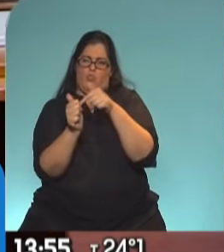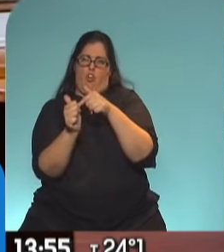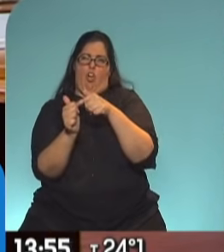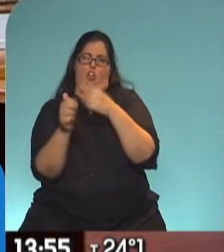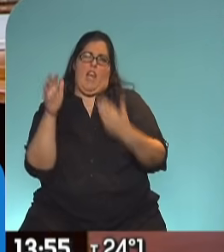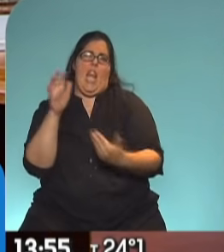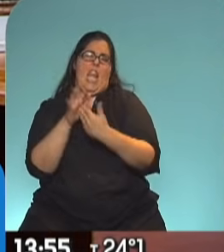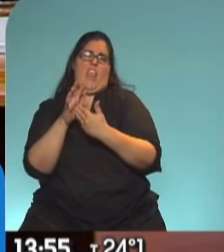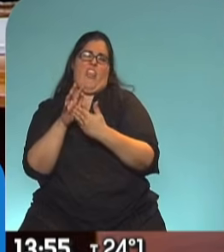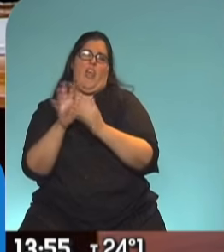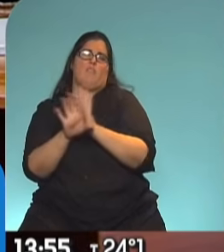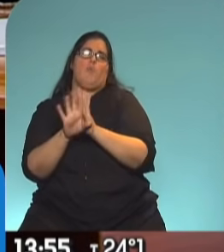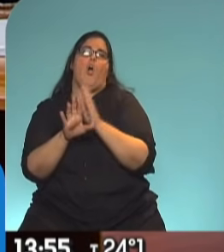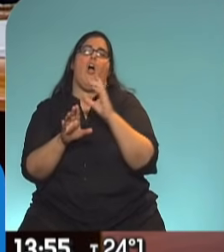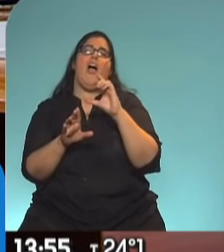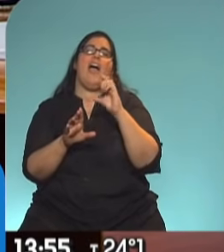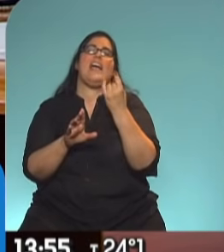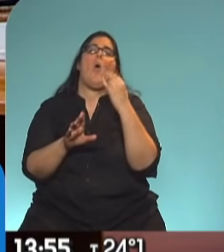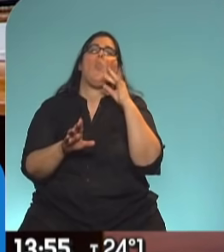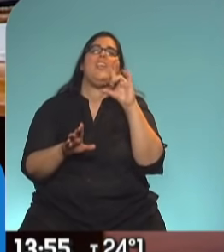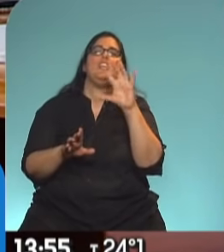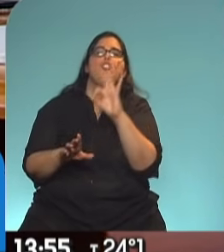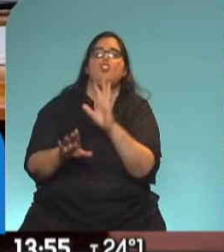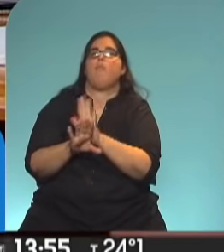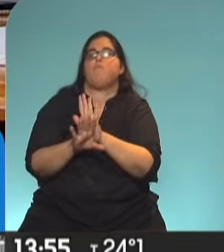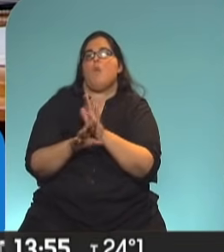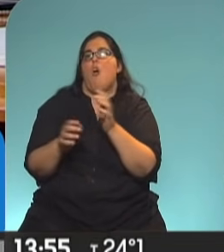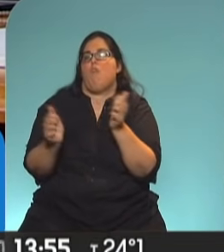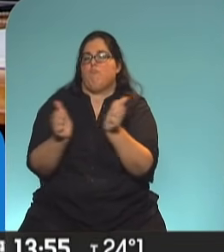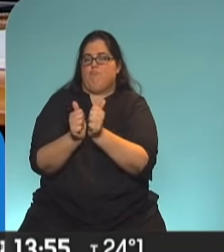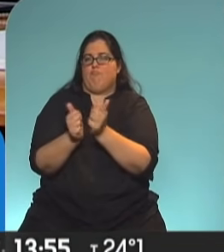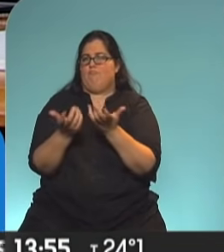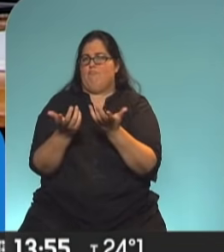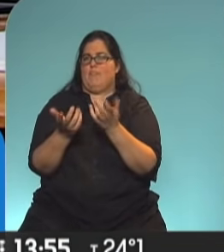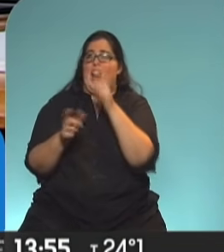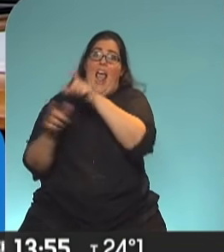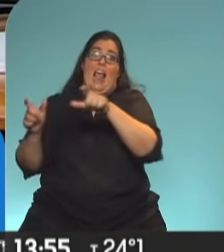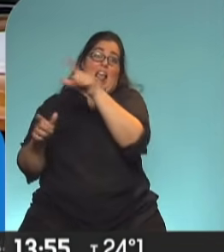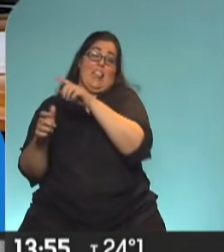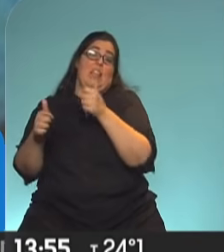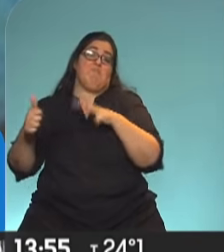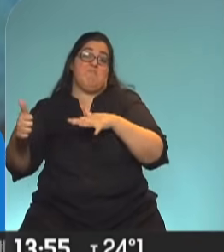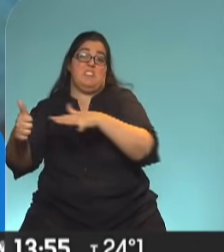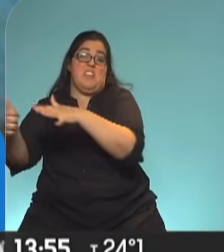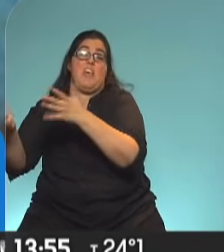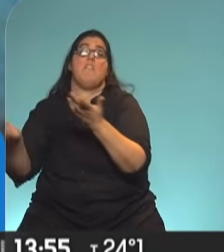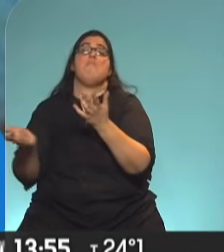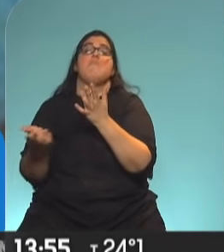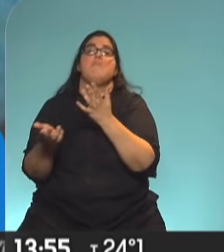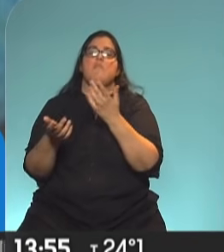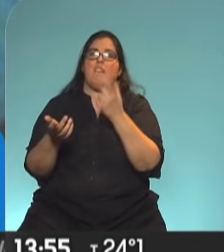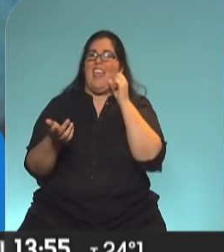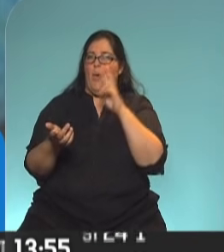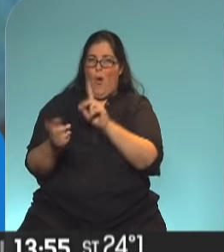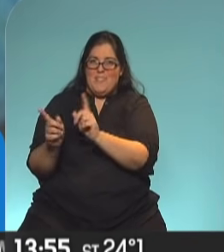digámoslo en términos no despectivos, digamos, el caudillo no tiene por qué ser malo, con alguien al que la gente sigue, como es Evo. Los experimentos que se han dado en el